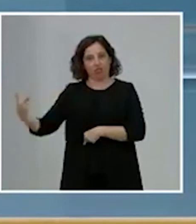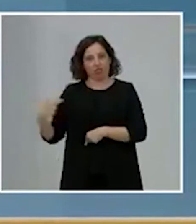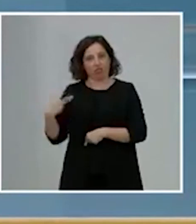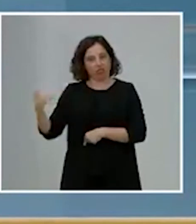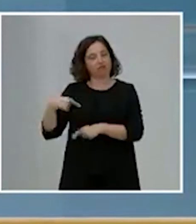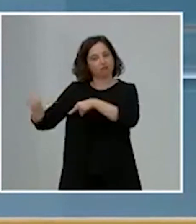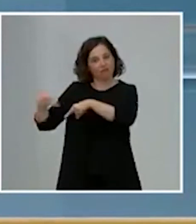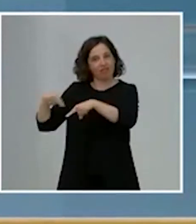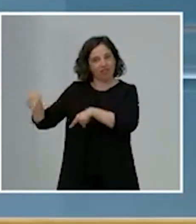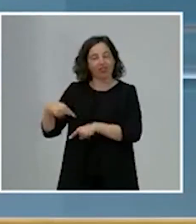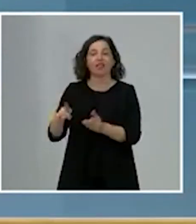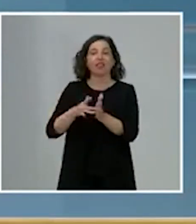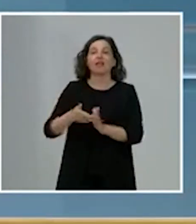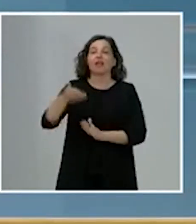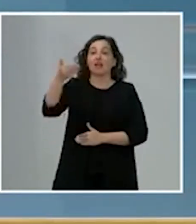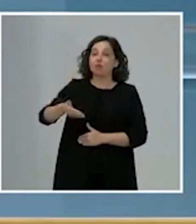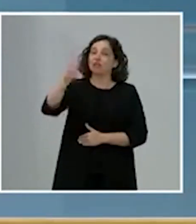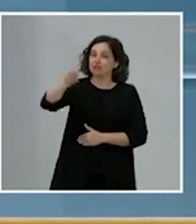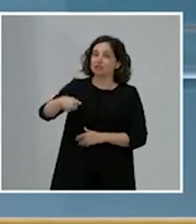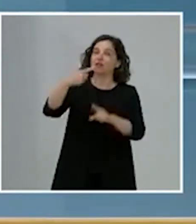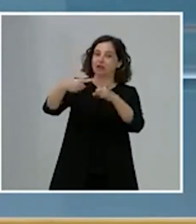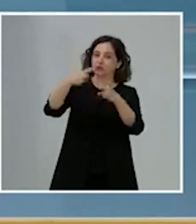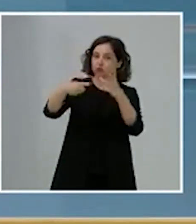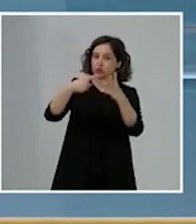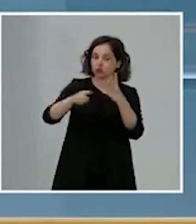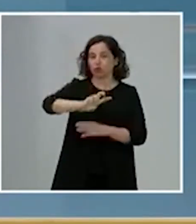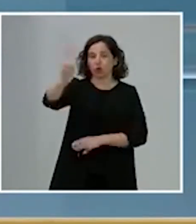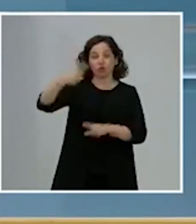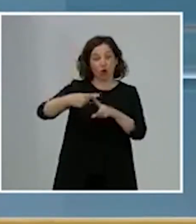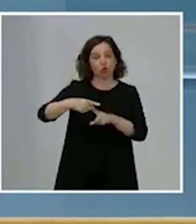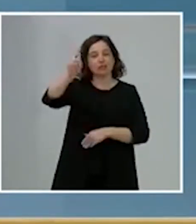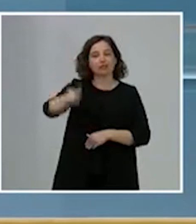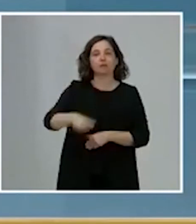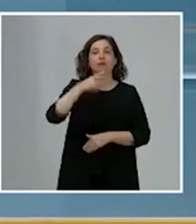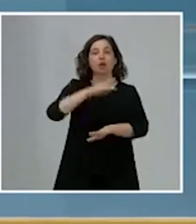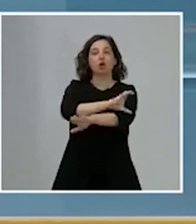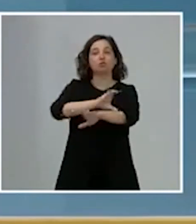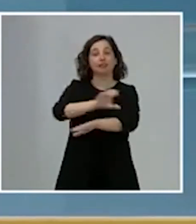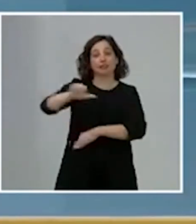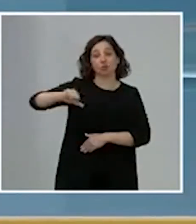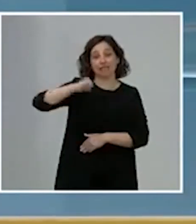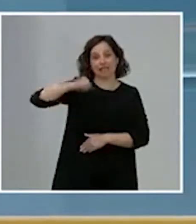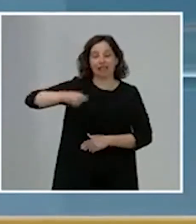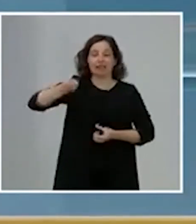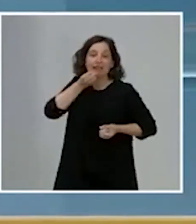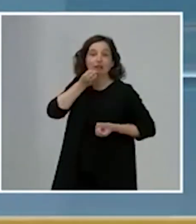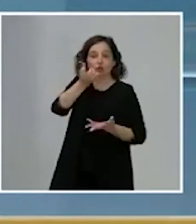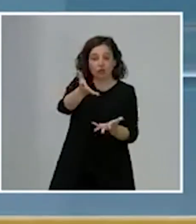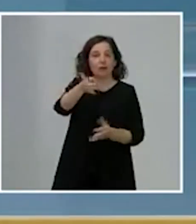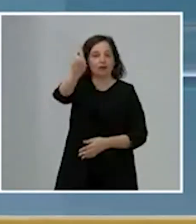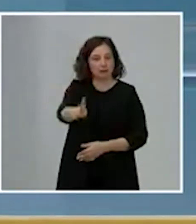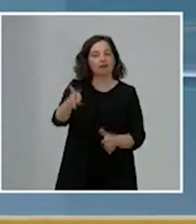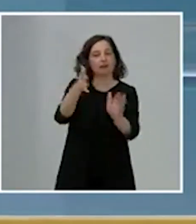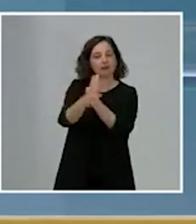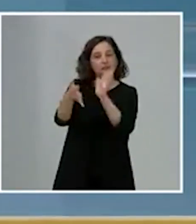sentido, dentro de los importantes asuntos del orden del día, tomaba la palabra el consejero de Sanidad para dar